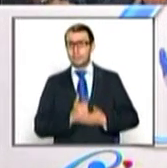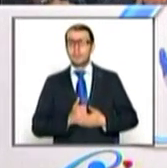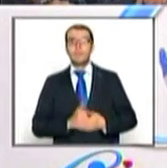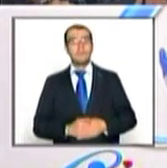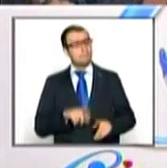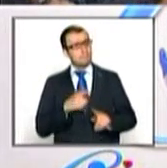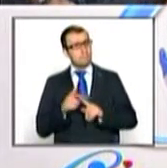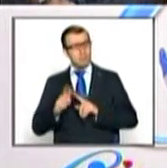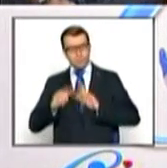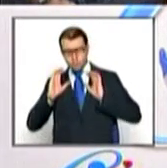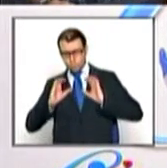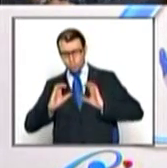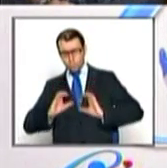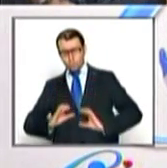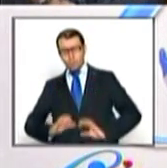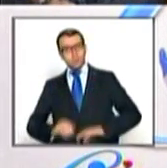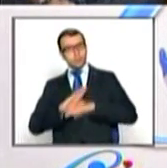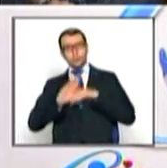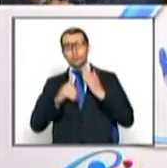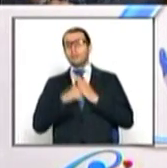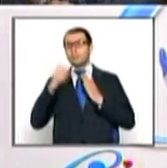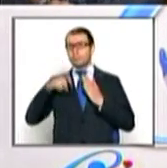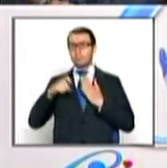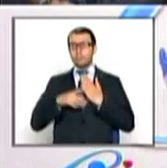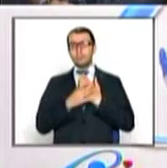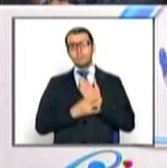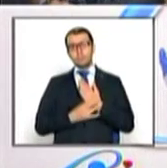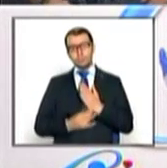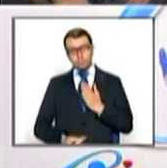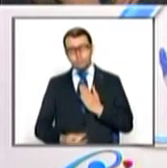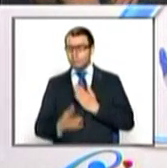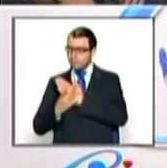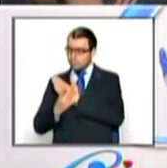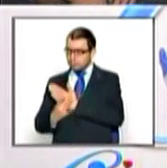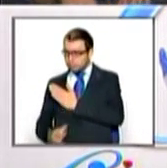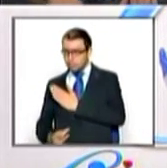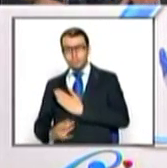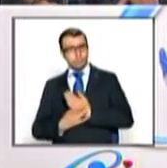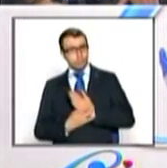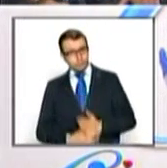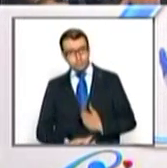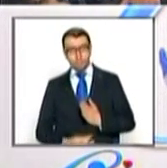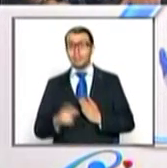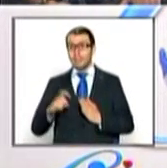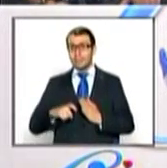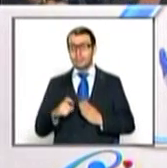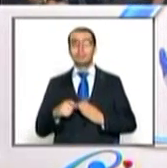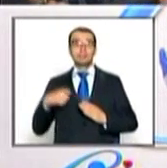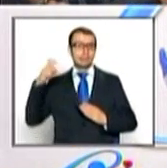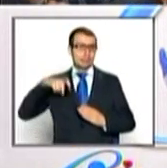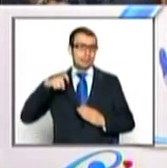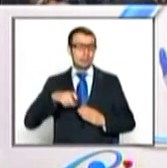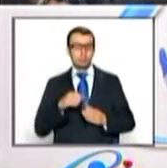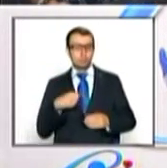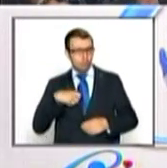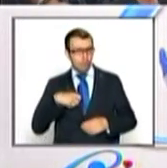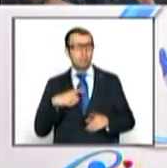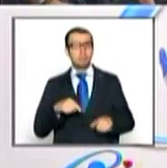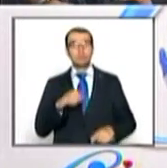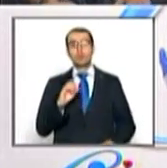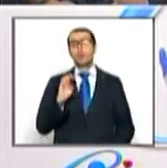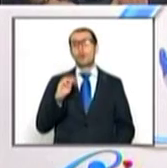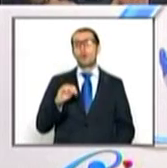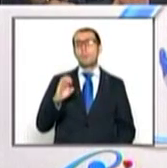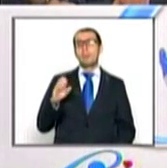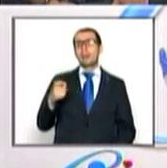órganos, porque todos los órganos y todas las células del organismo tienen en sus membranas celulares el omega 3. Entonces tenemos un problema muy grave